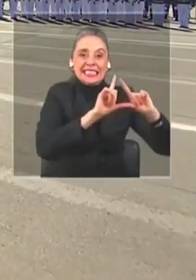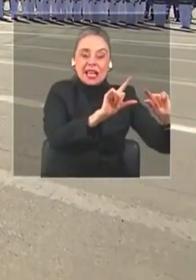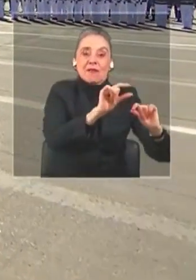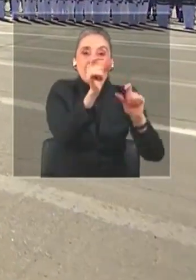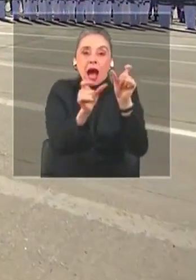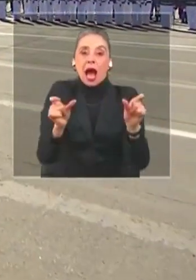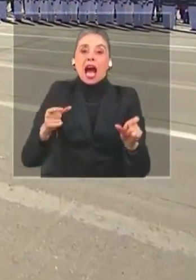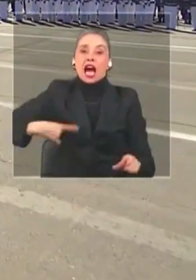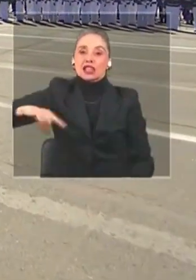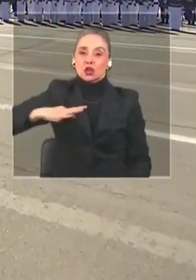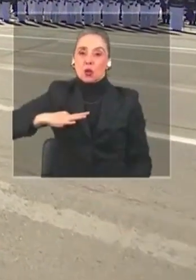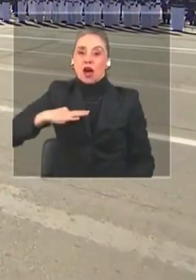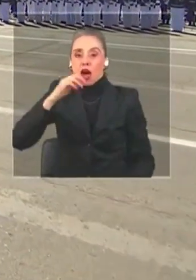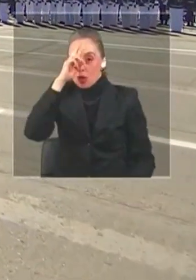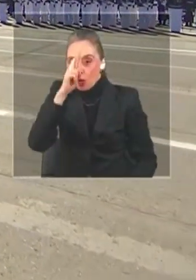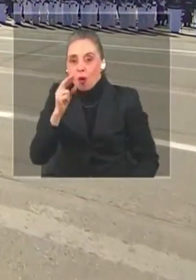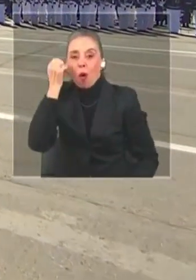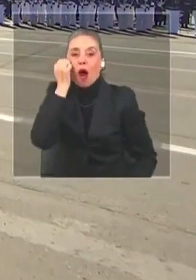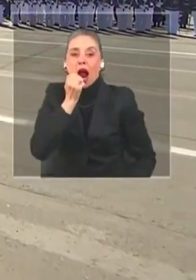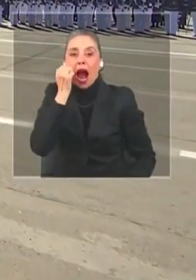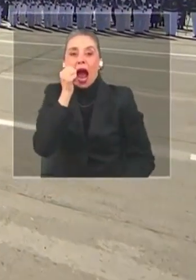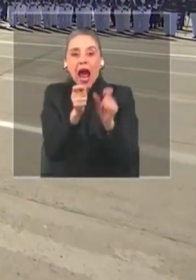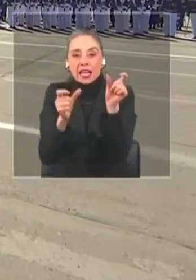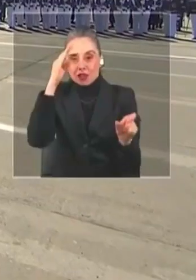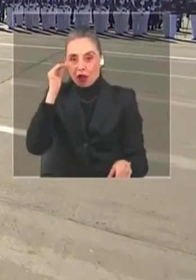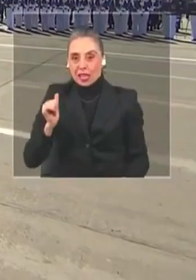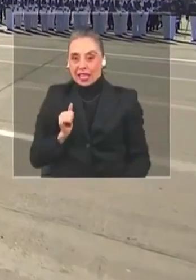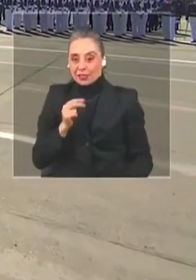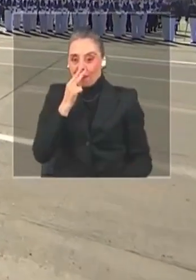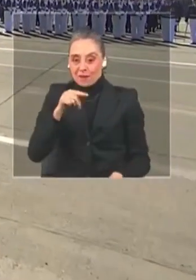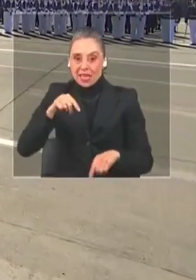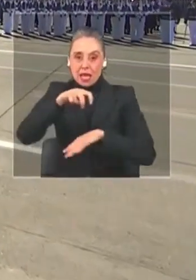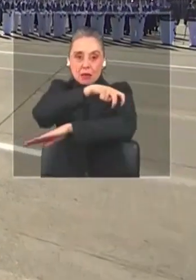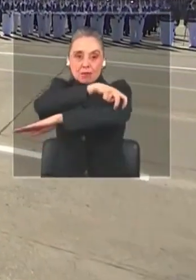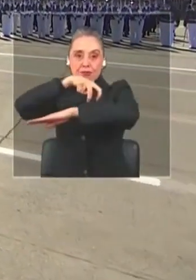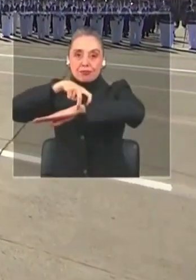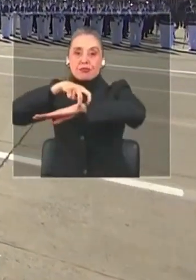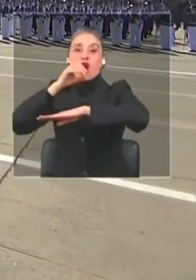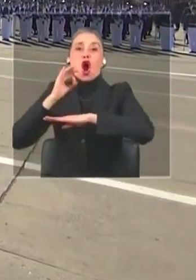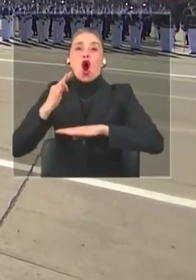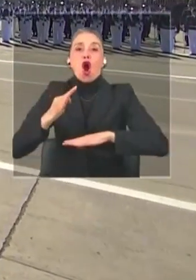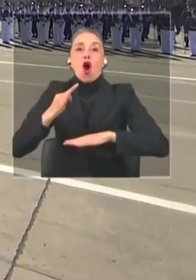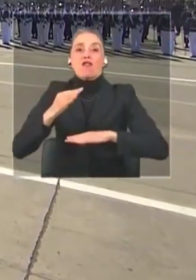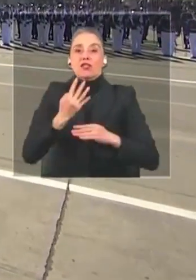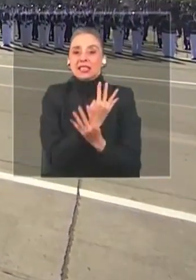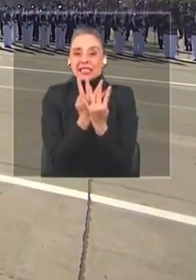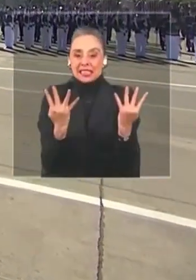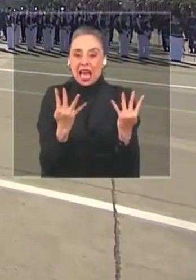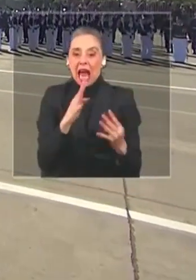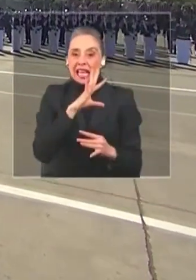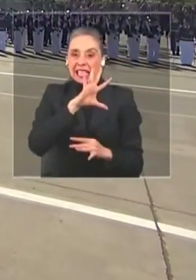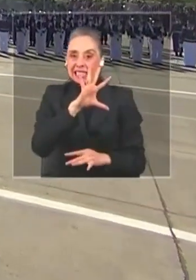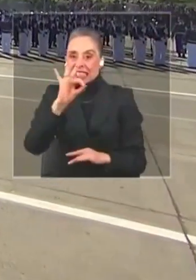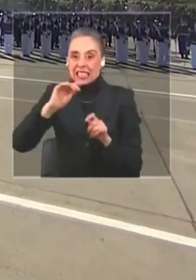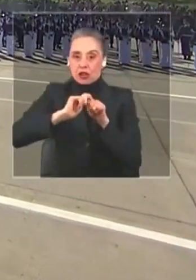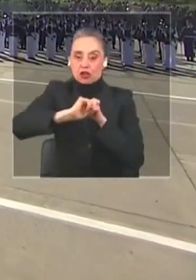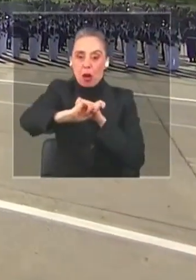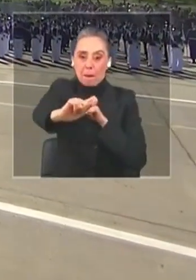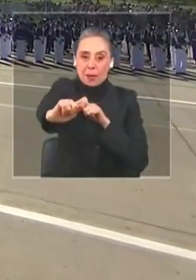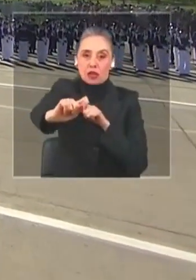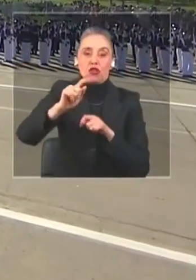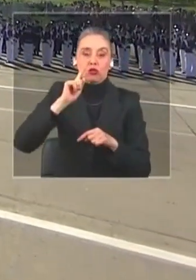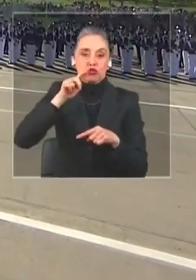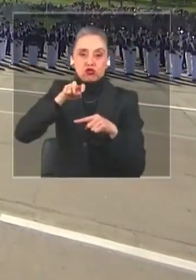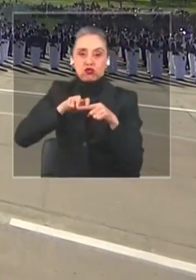es espectacular. Bueno, nosotros estamos acá frente a la testera oficial. Lo cierto es que en la gran explanada de 500 metros, en una de las cabeceras, ya está el